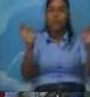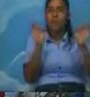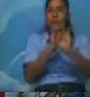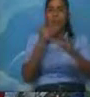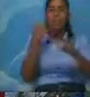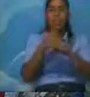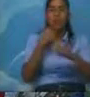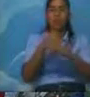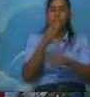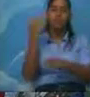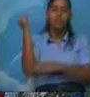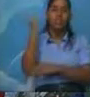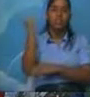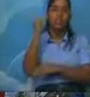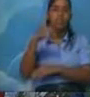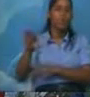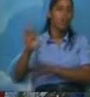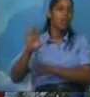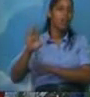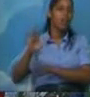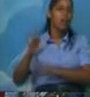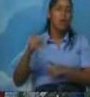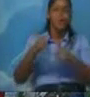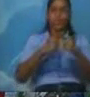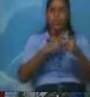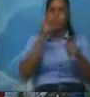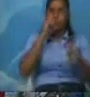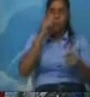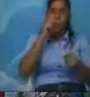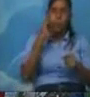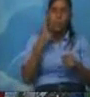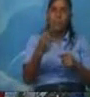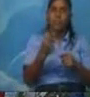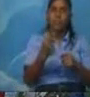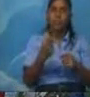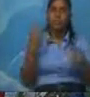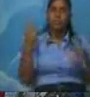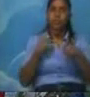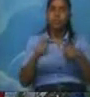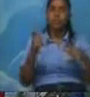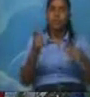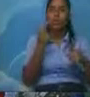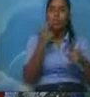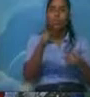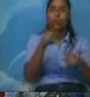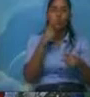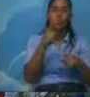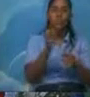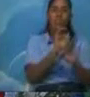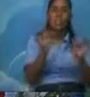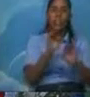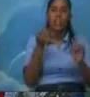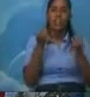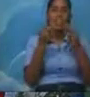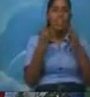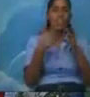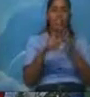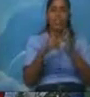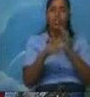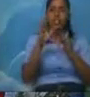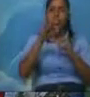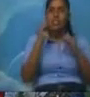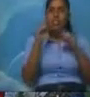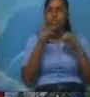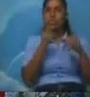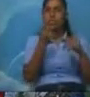diciendo nada y pilato le dijo pero no no no dices nada de tantas cosas que están